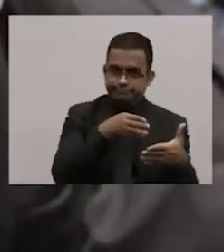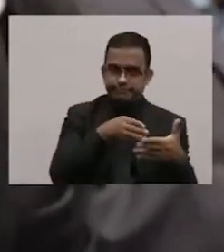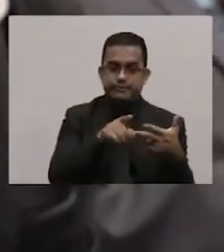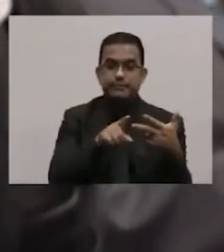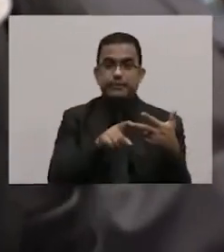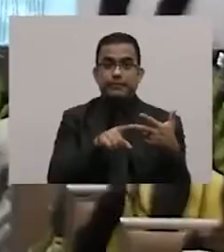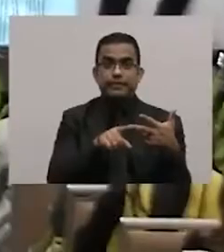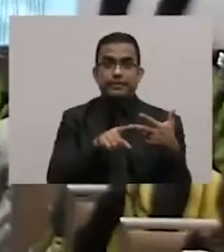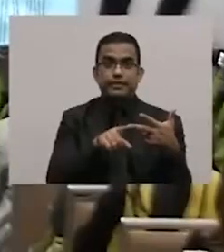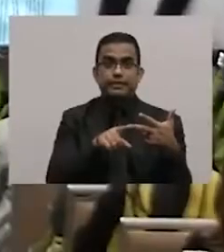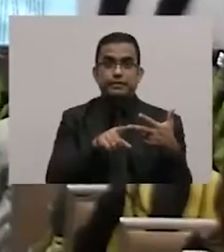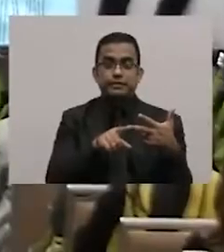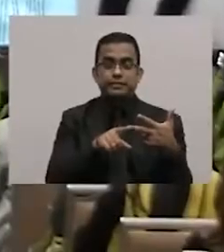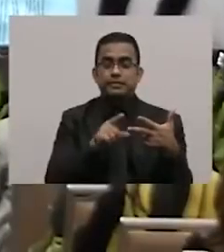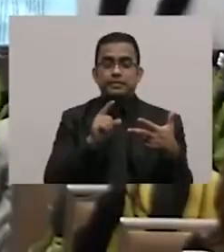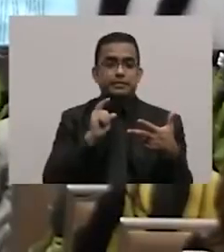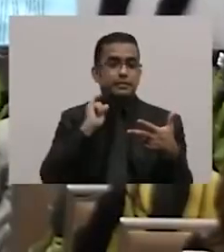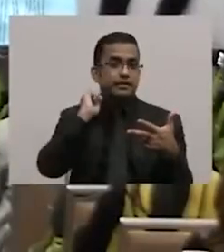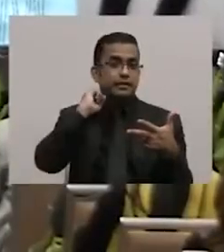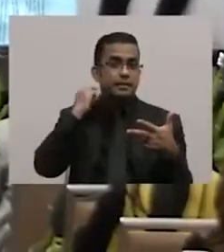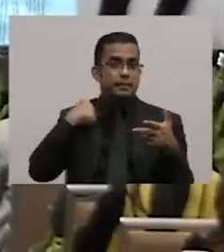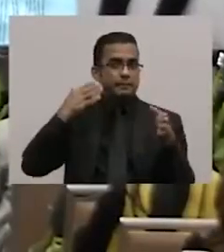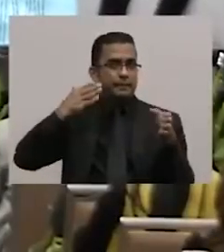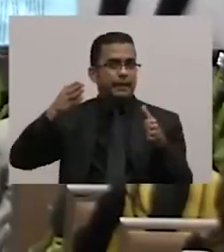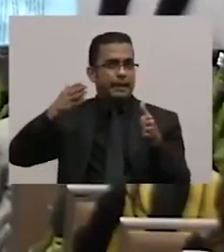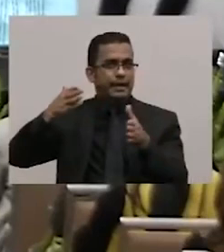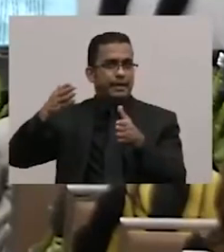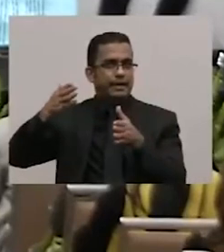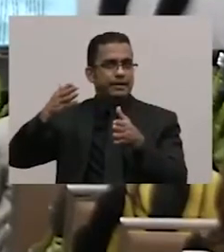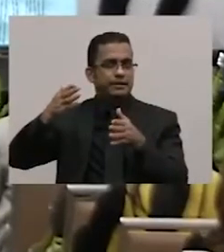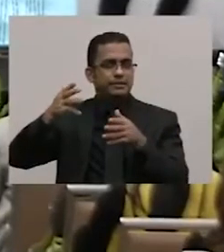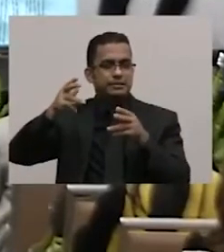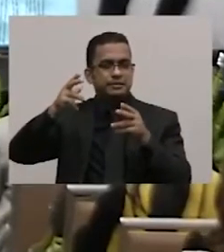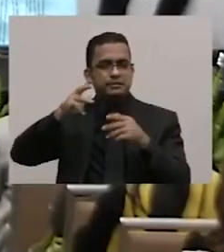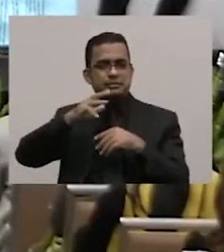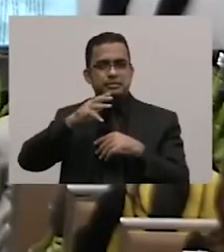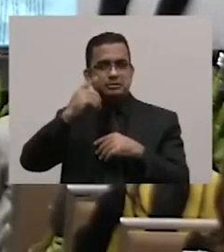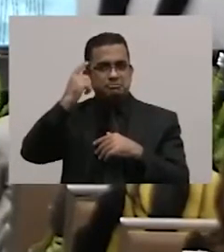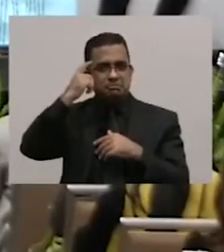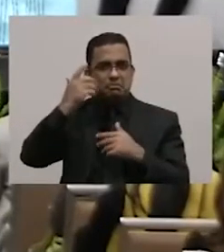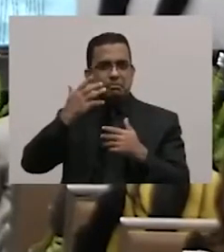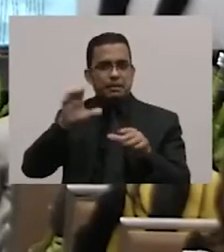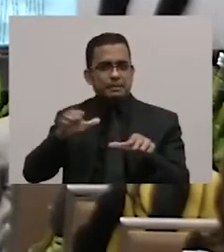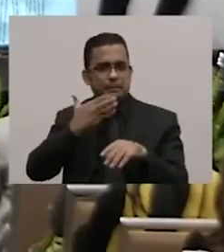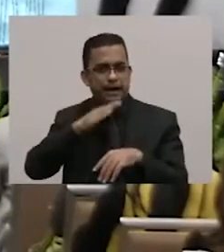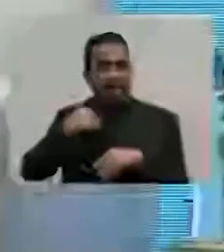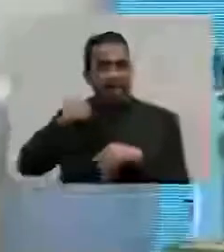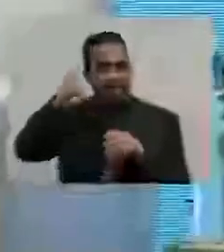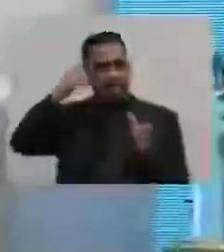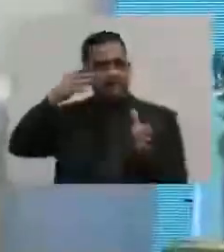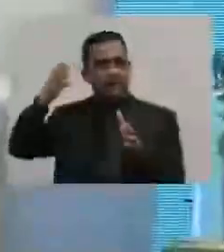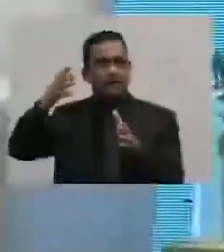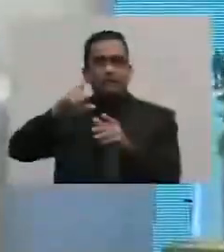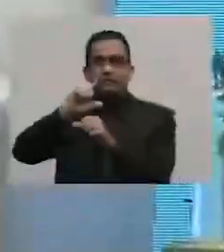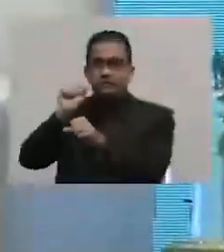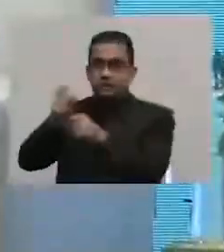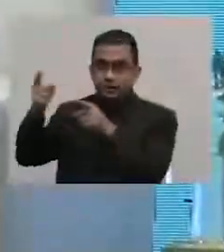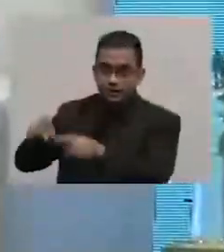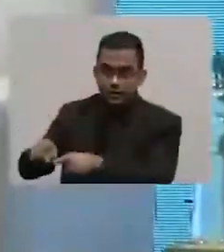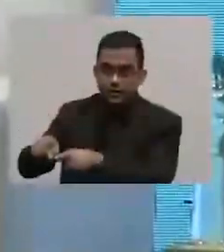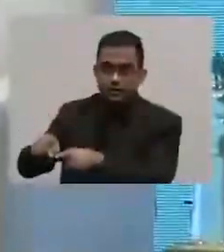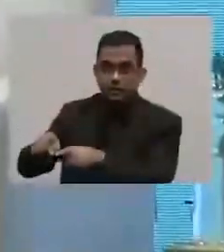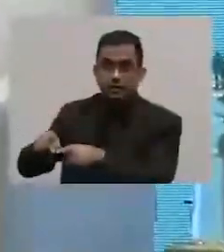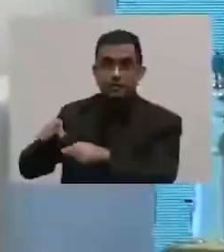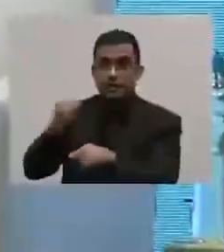procuraba se haya concretado. Si esos tres elementos no se conjugan, difícilmente un tribunal de los Estados Unidos